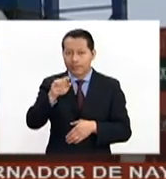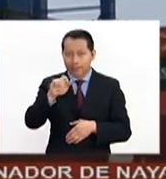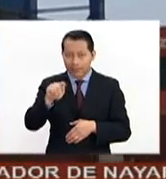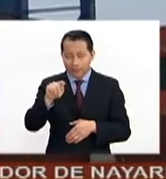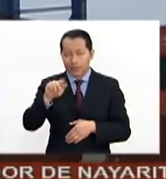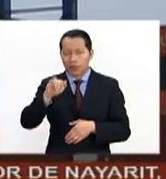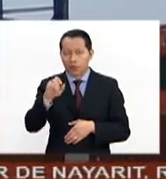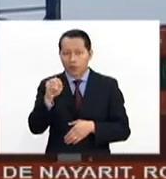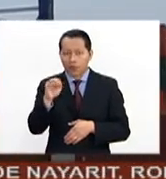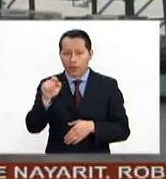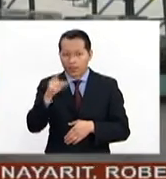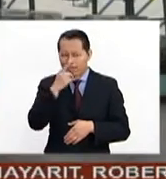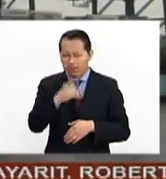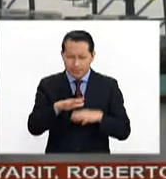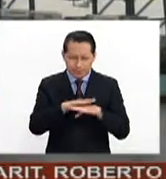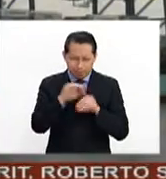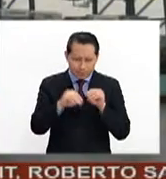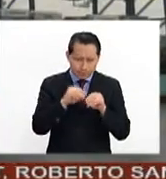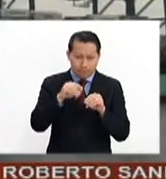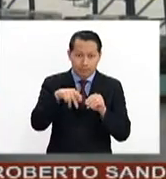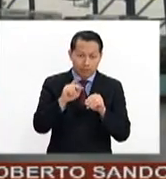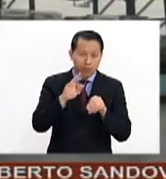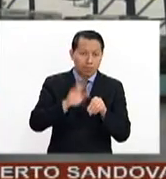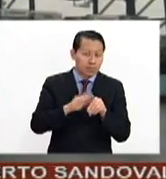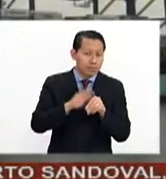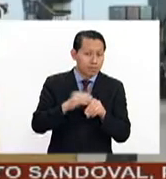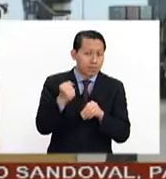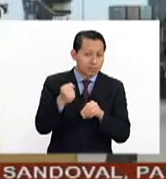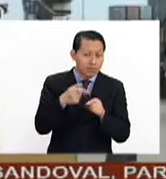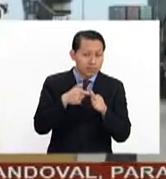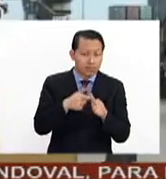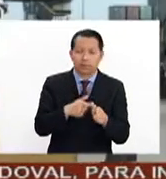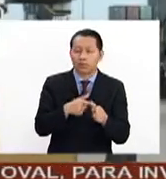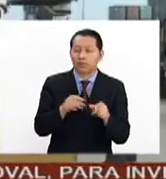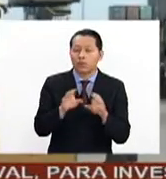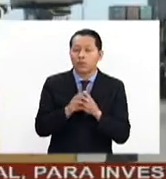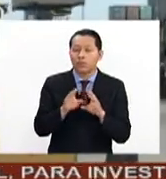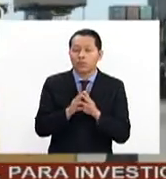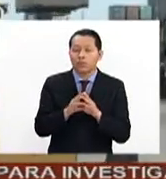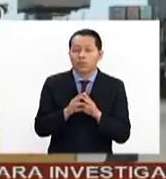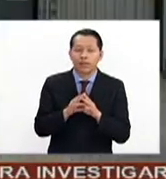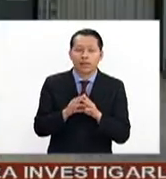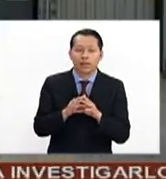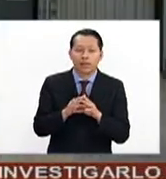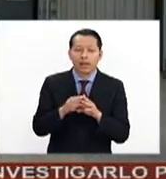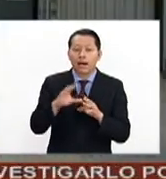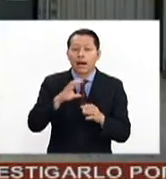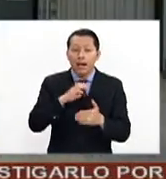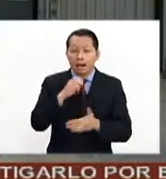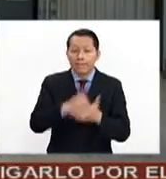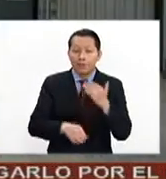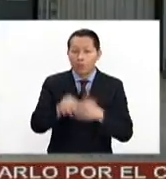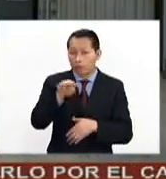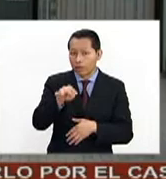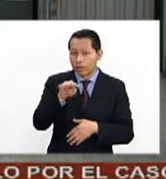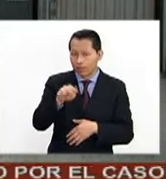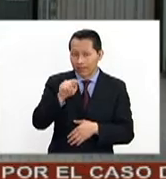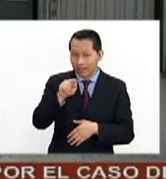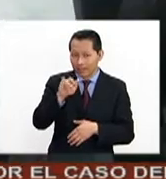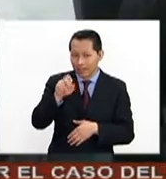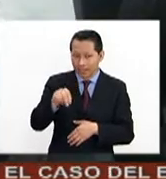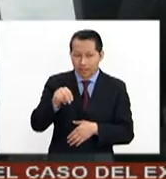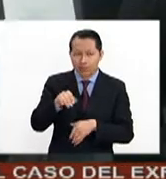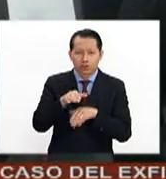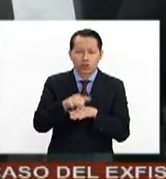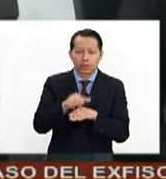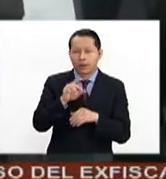embargo, mantiene algunas de las disposiciones más controvertidas, como por ejemplo, la eliminación del capítulo 19 del Telecán sobre casos